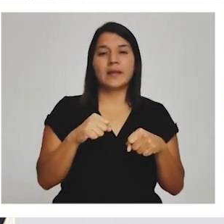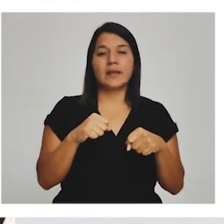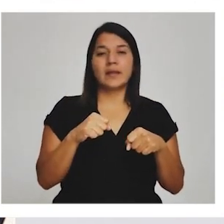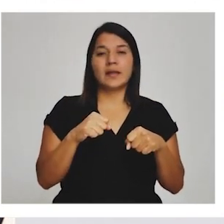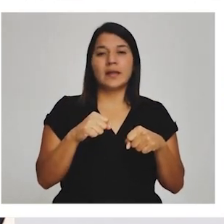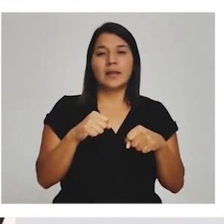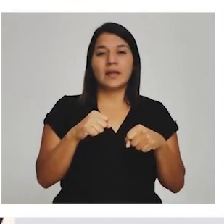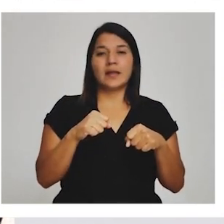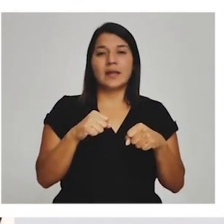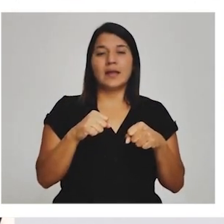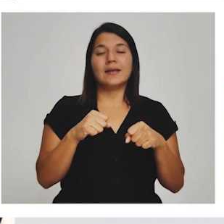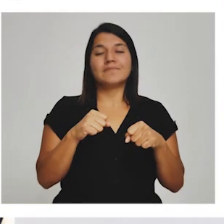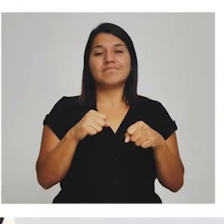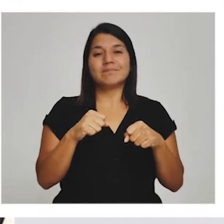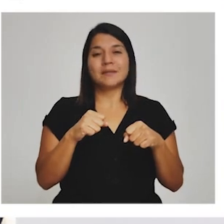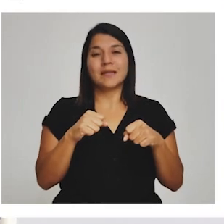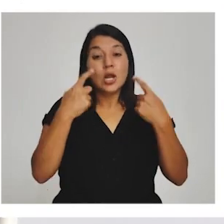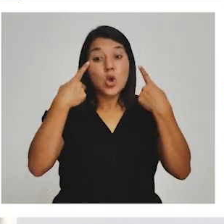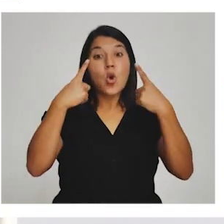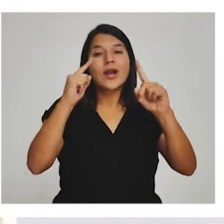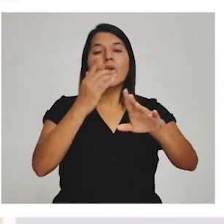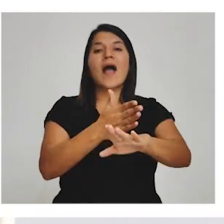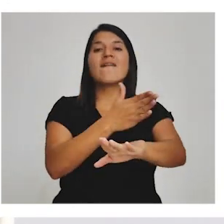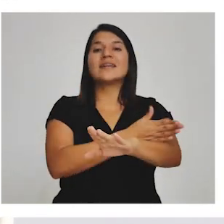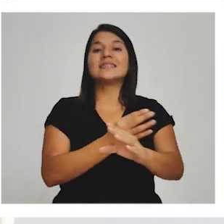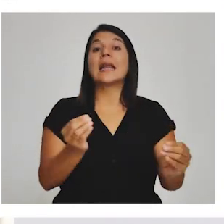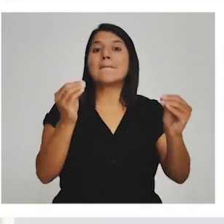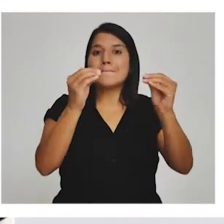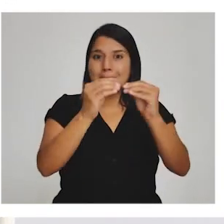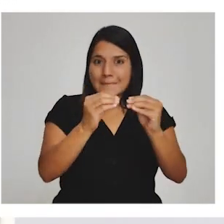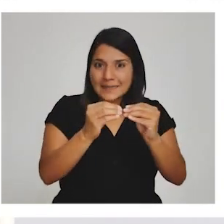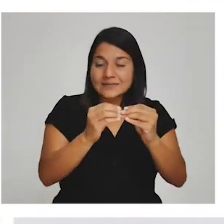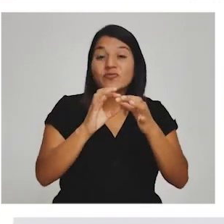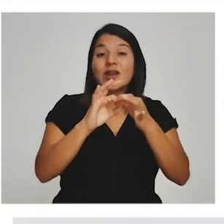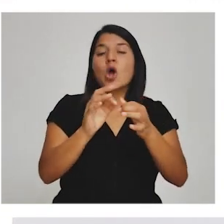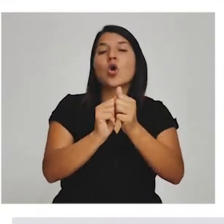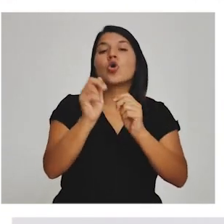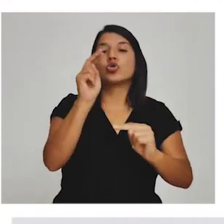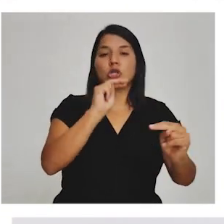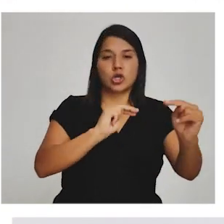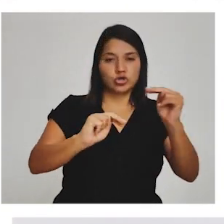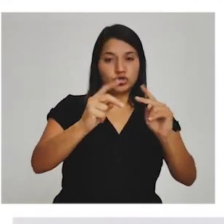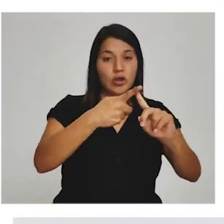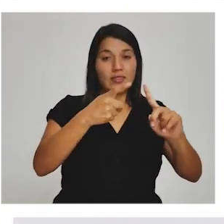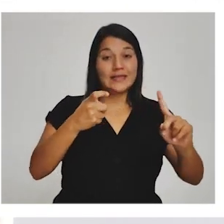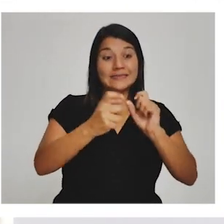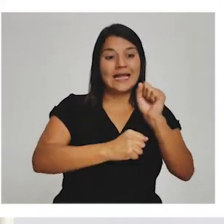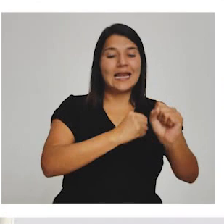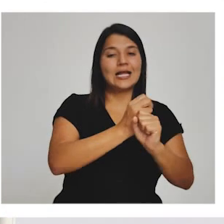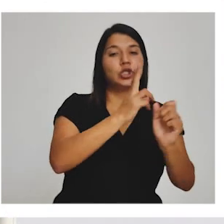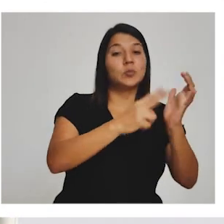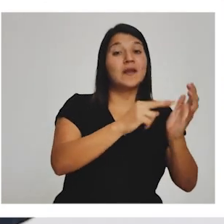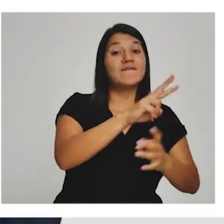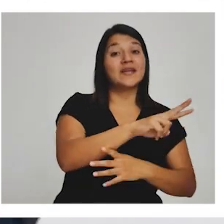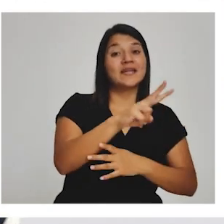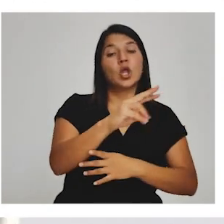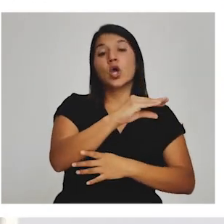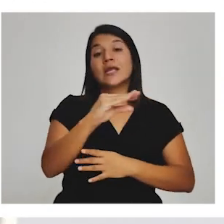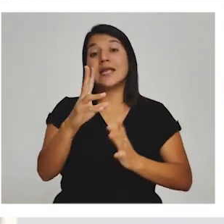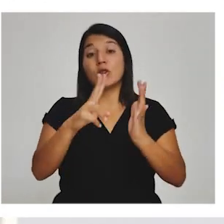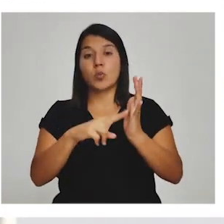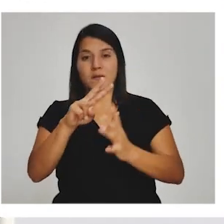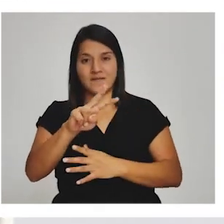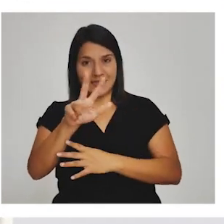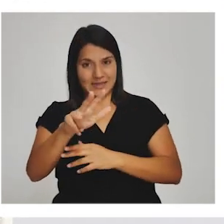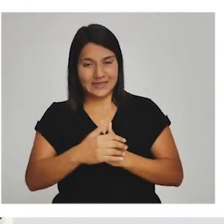más posiciones habían avanzado en cuanto a clima de negocios entre 2022 y 2023. La OCDE también